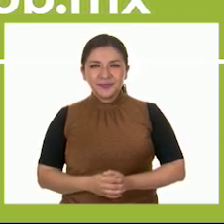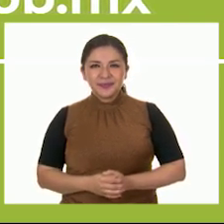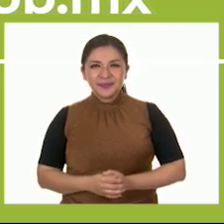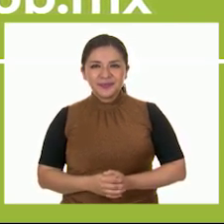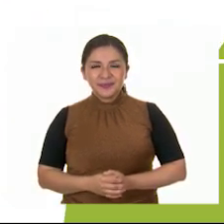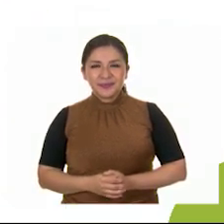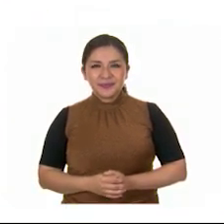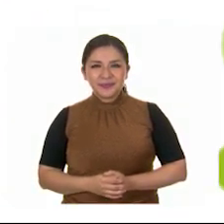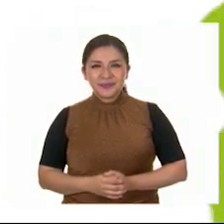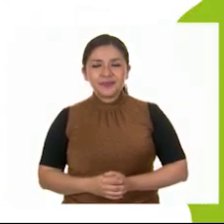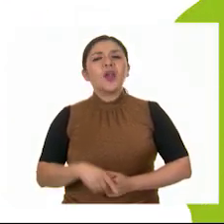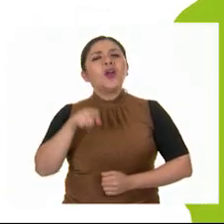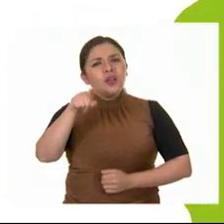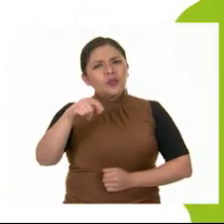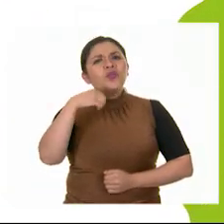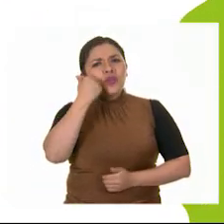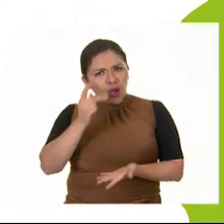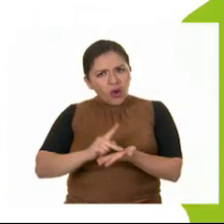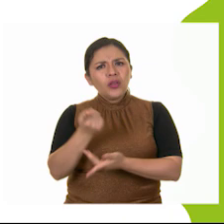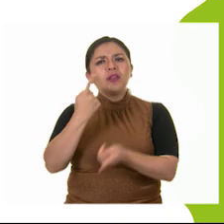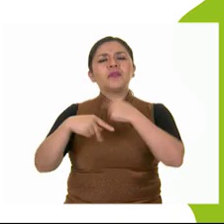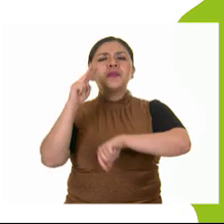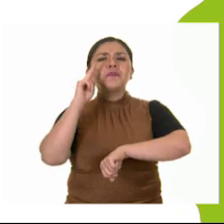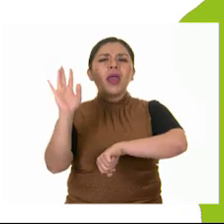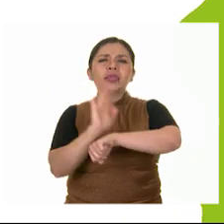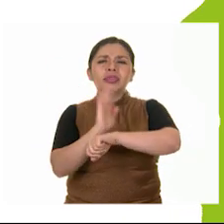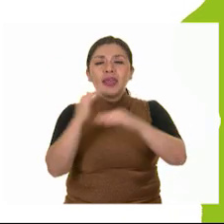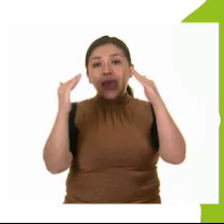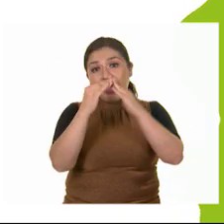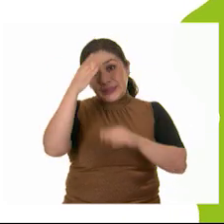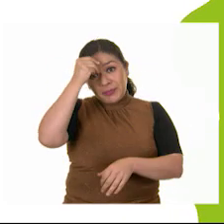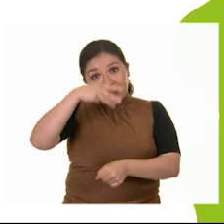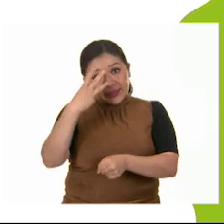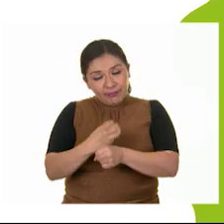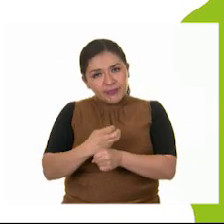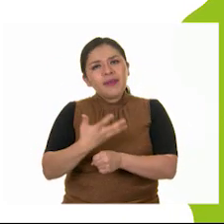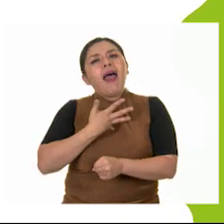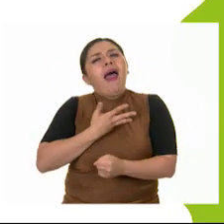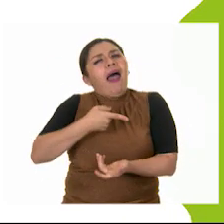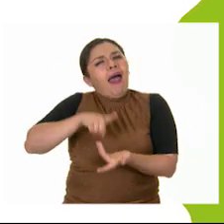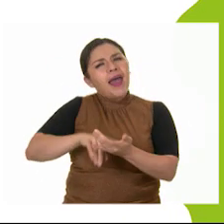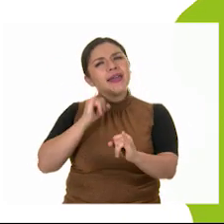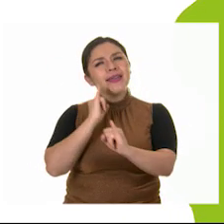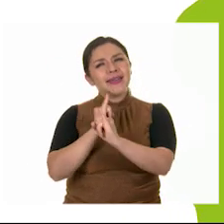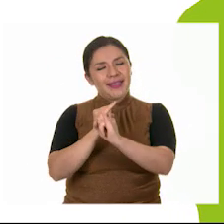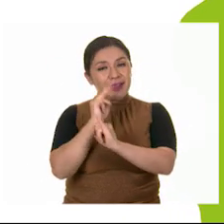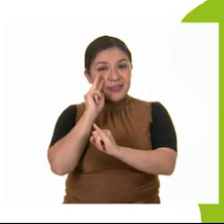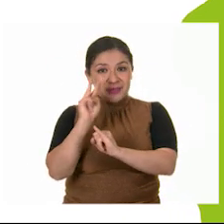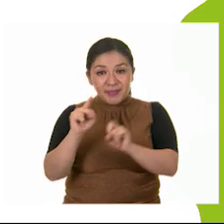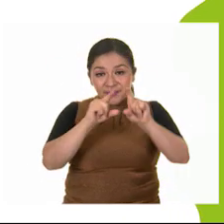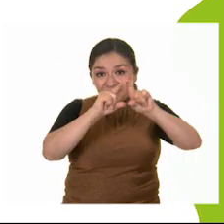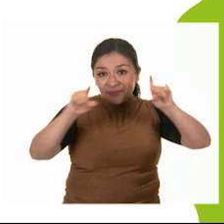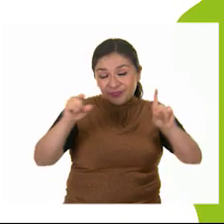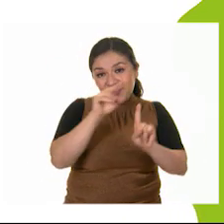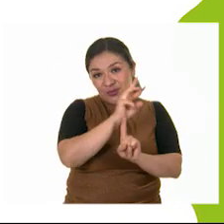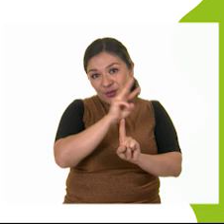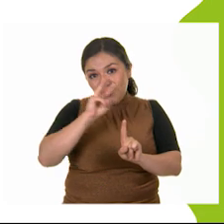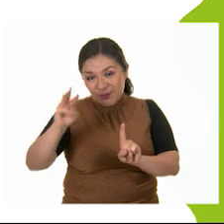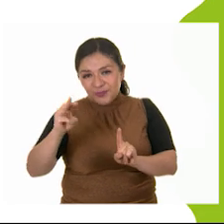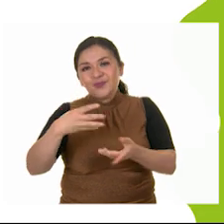conaliteg.cep.gob.mx. Si quieres volver a ver los programas de Aprende en Casa 3, los puedes encontrar en la siguiente liga: